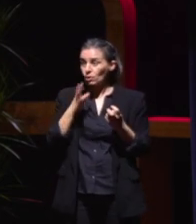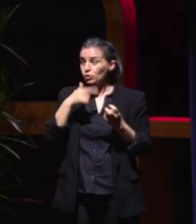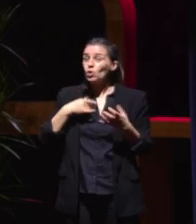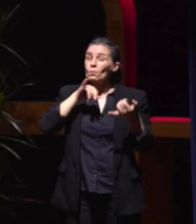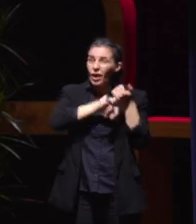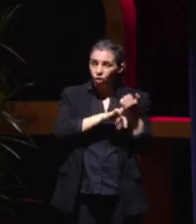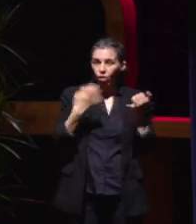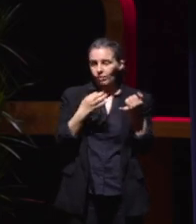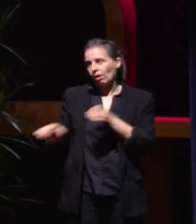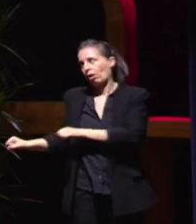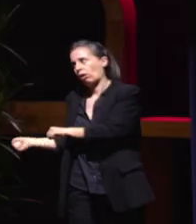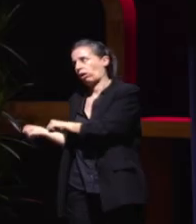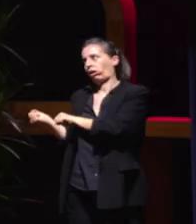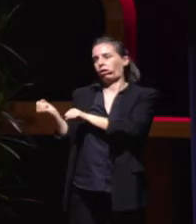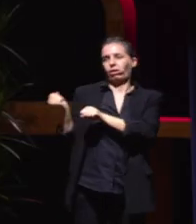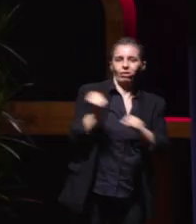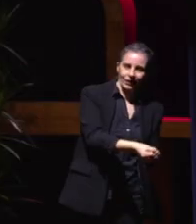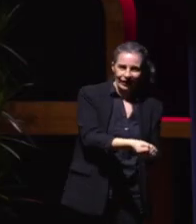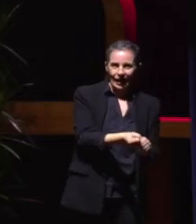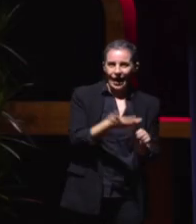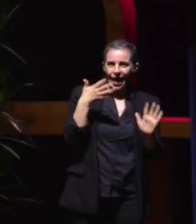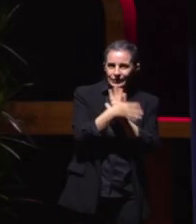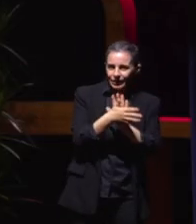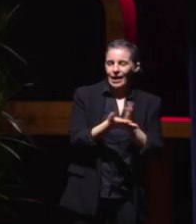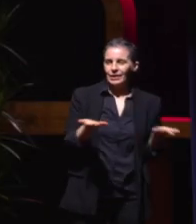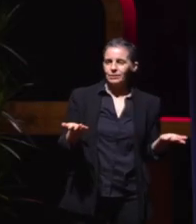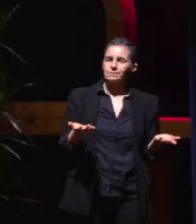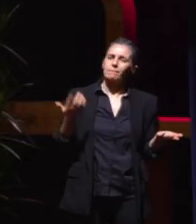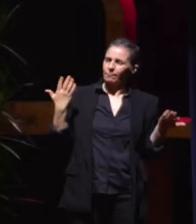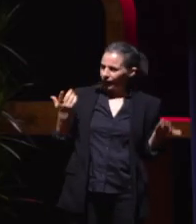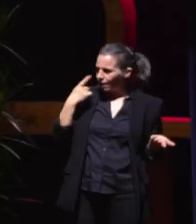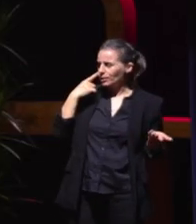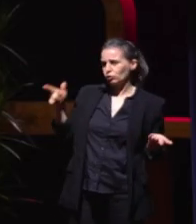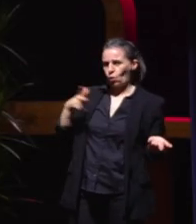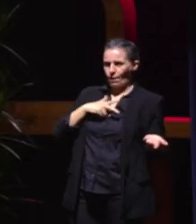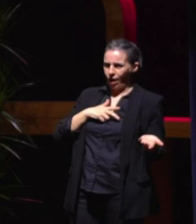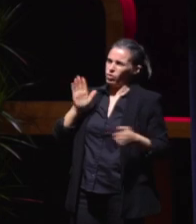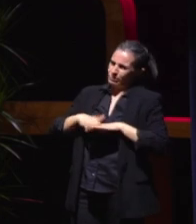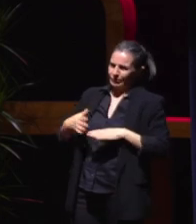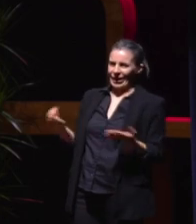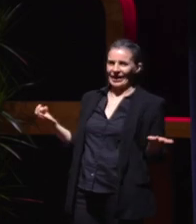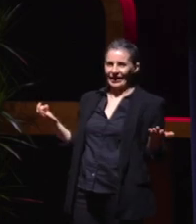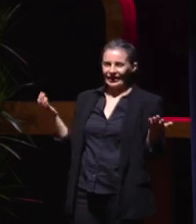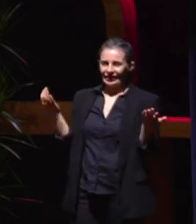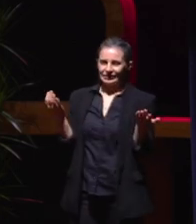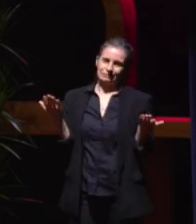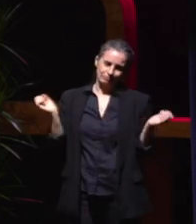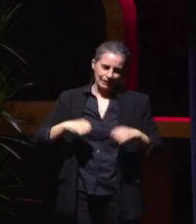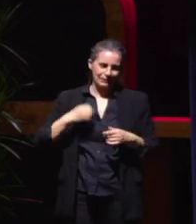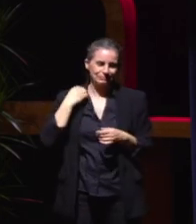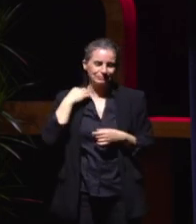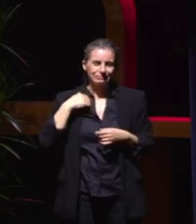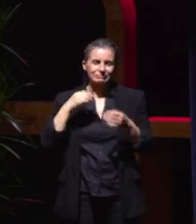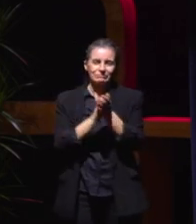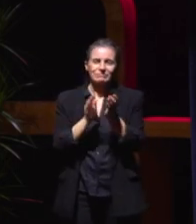que llevar a rastras explicarle las cosas y digo hijo mío un abogado para qué vale es verdad